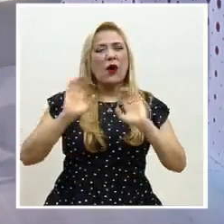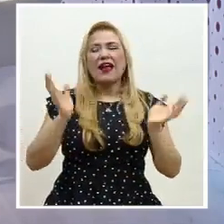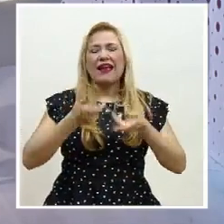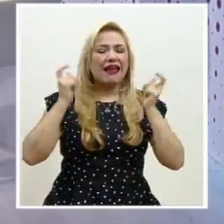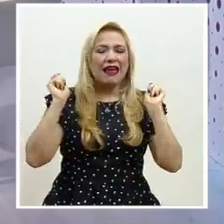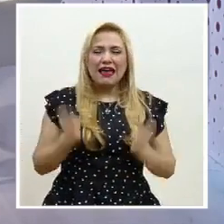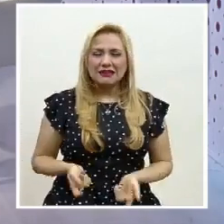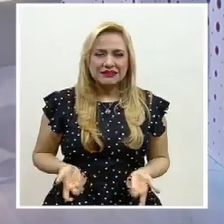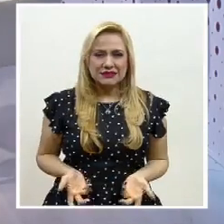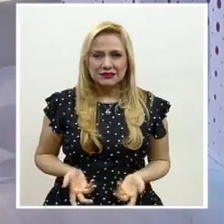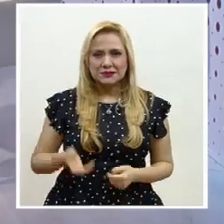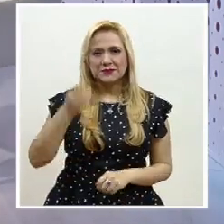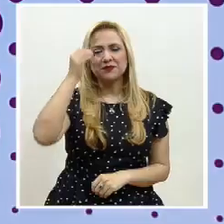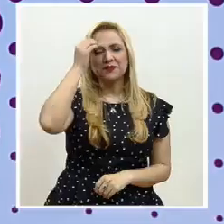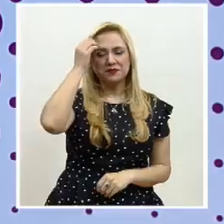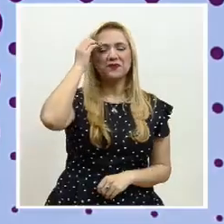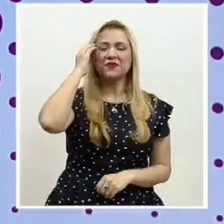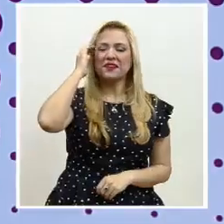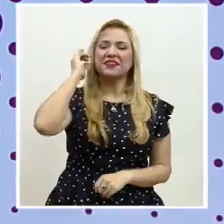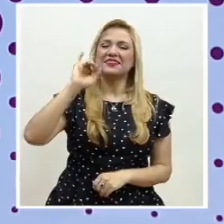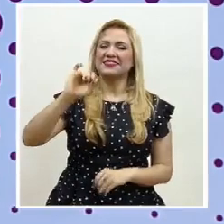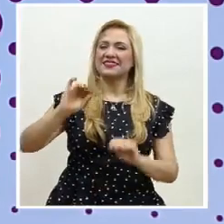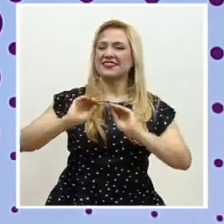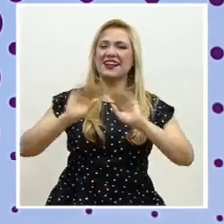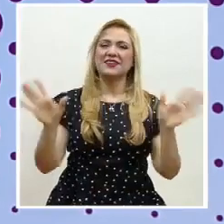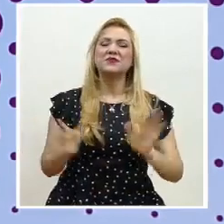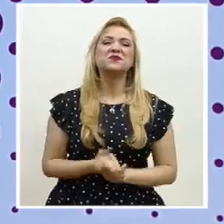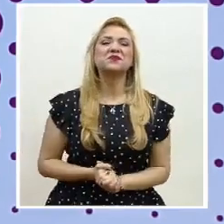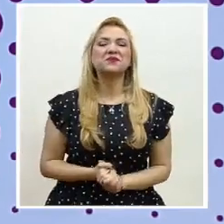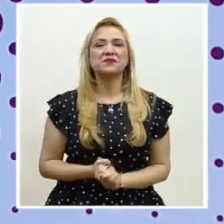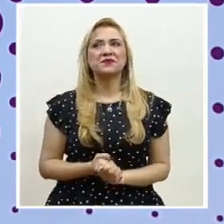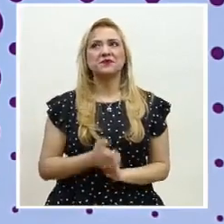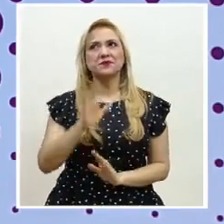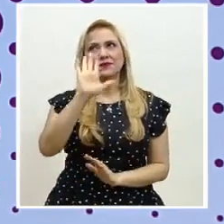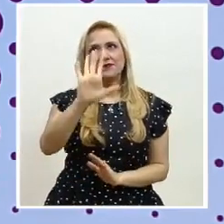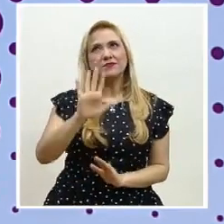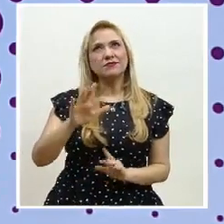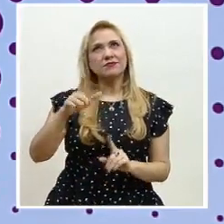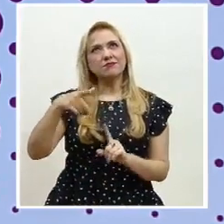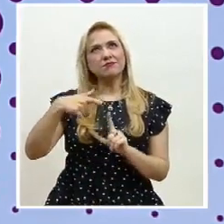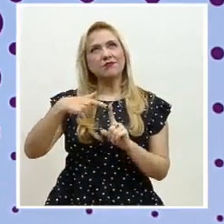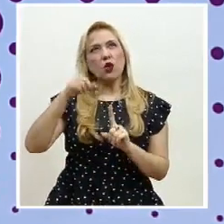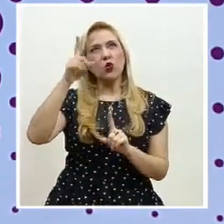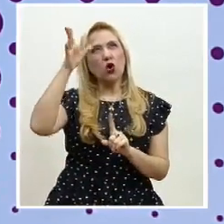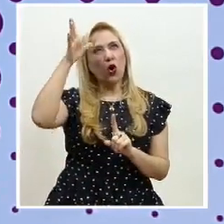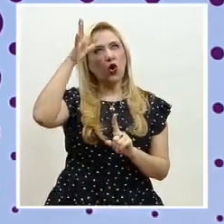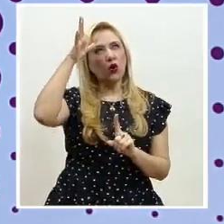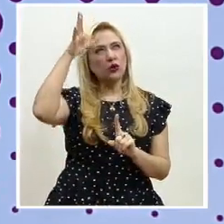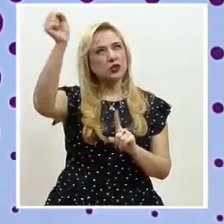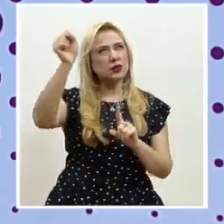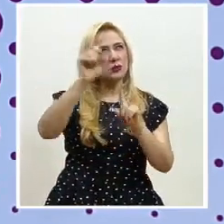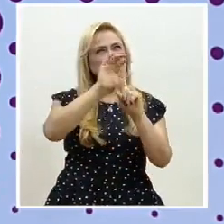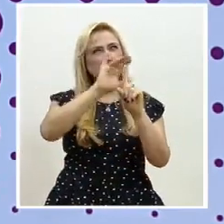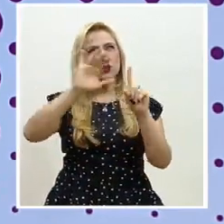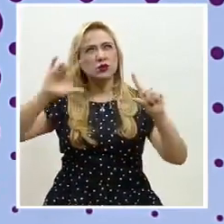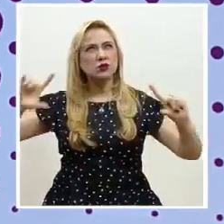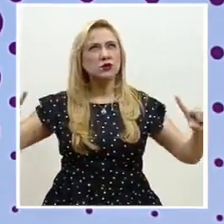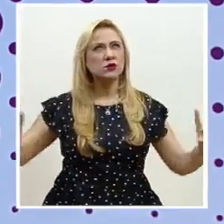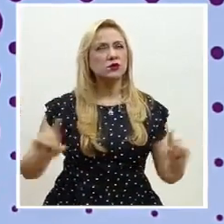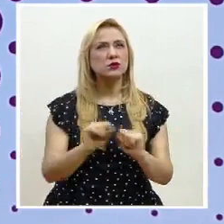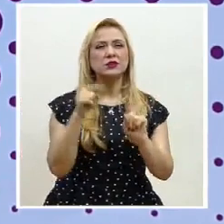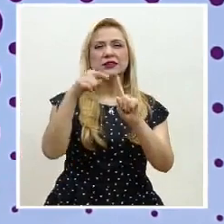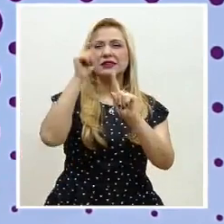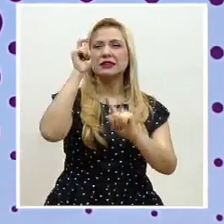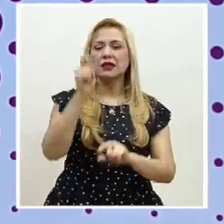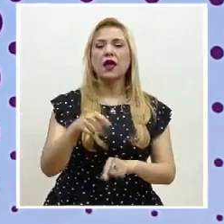Justicia de la Nación? Sí, claro, miren, si pudiéramos tener una analogía de qué hacemos los secretarios de estudio y cuenta, digamos que somos